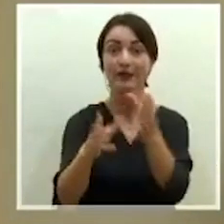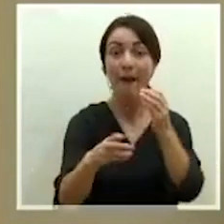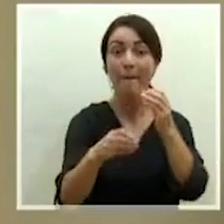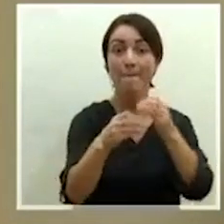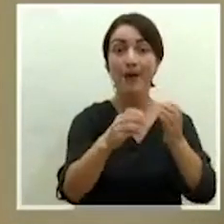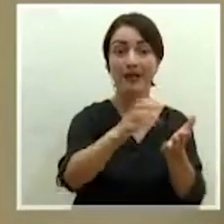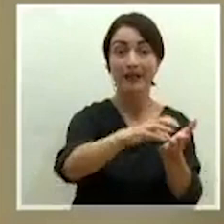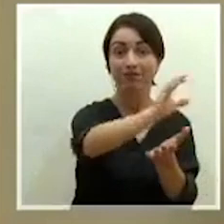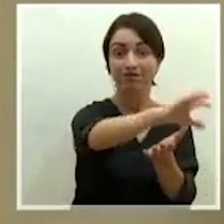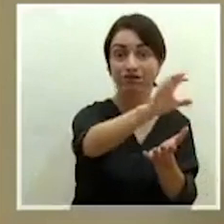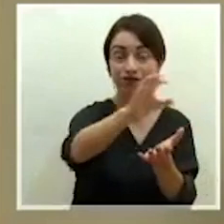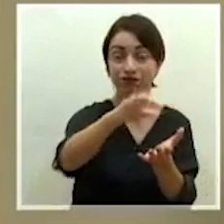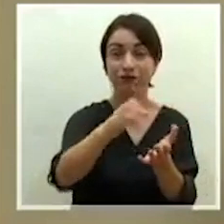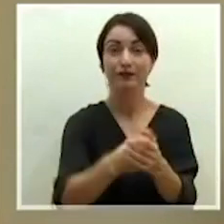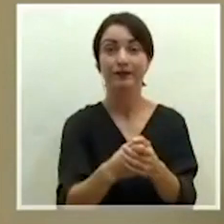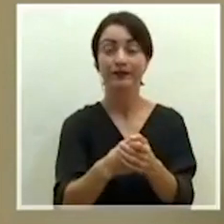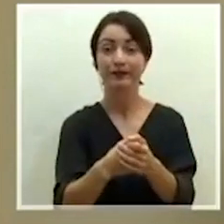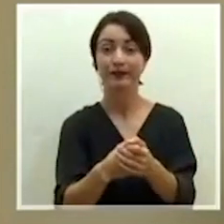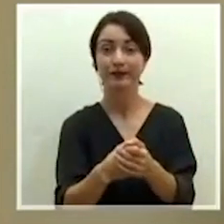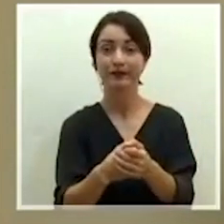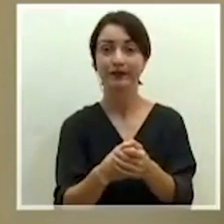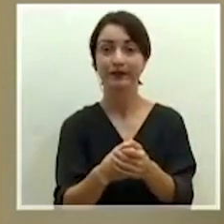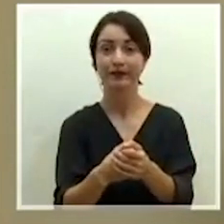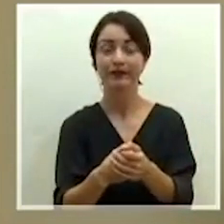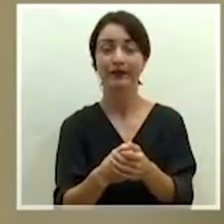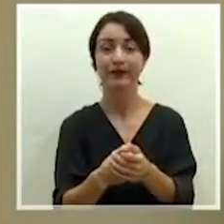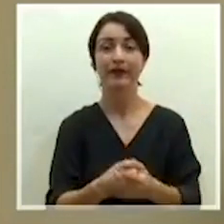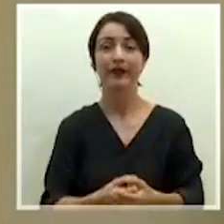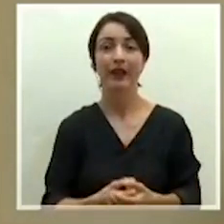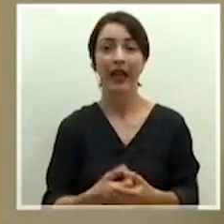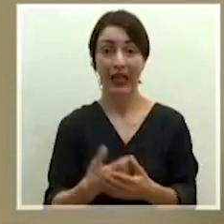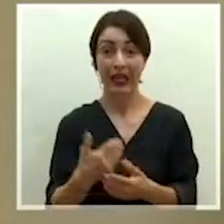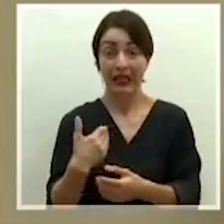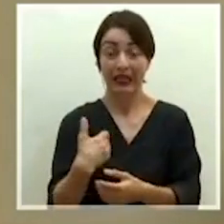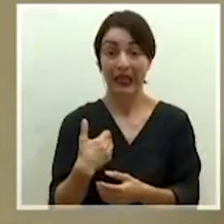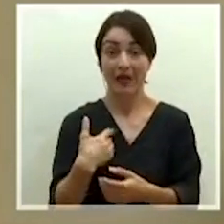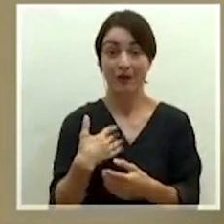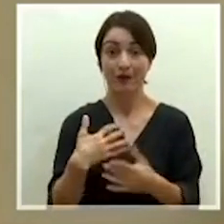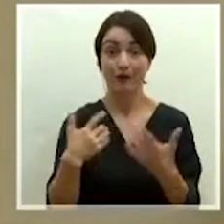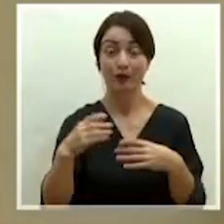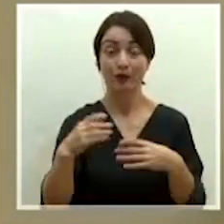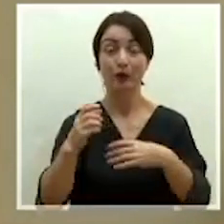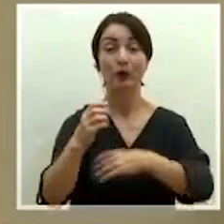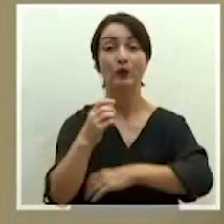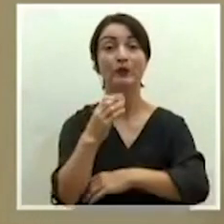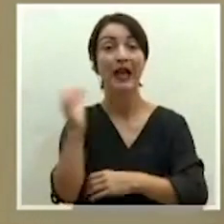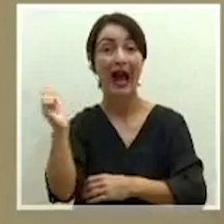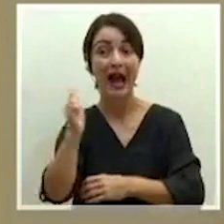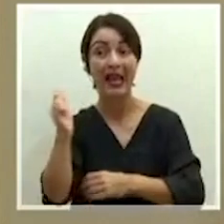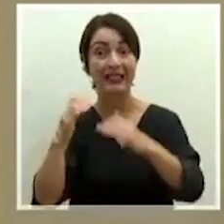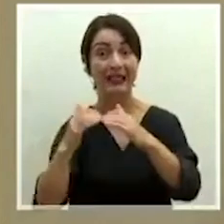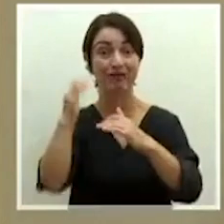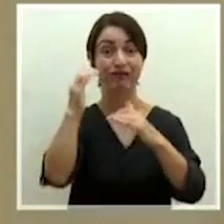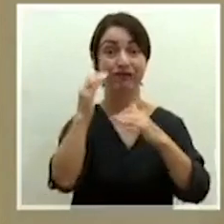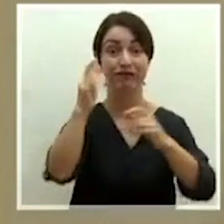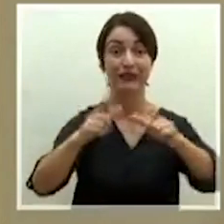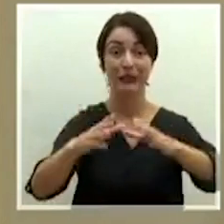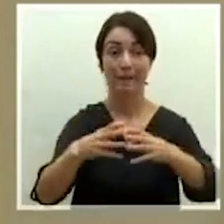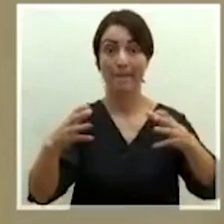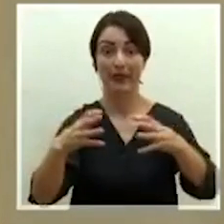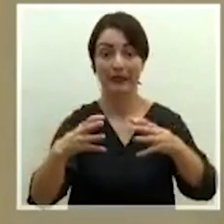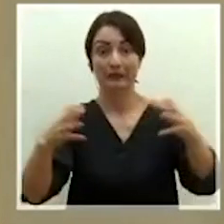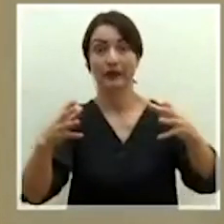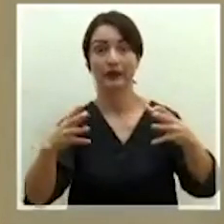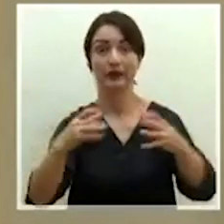distritos y más cantones tengan que tengamos que elevar el nivel de alerta en más cantones y más distritos y